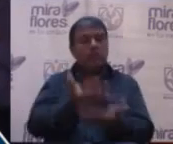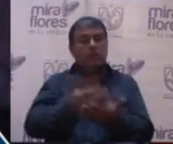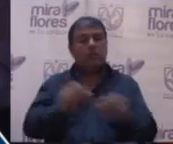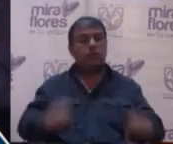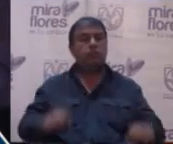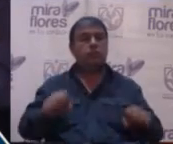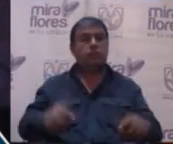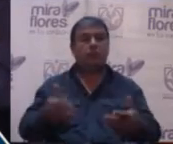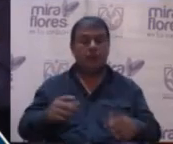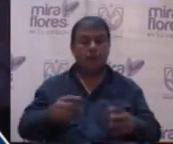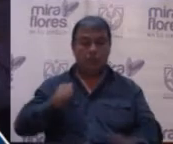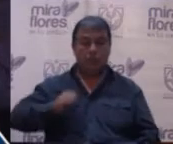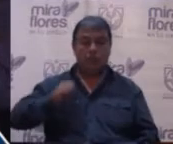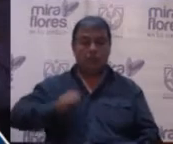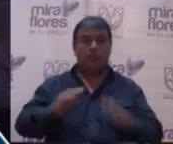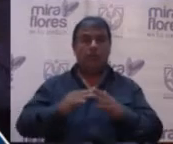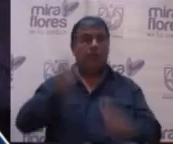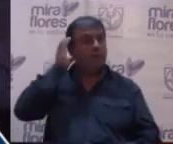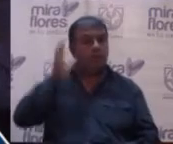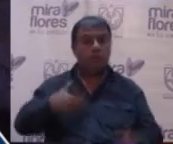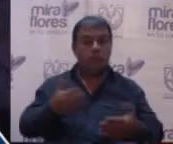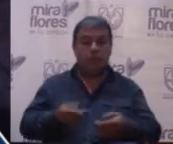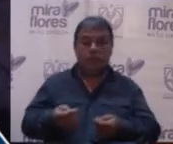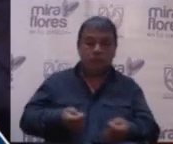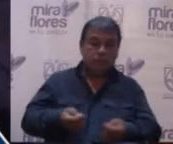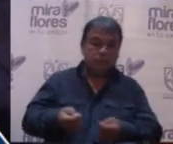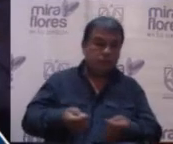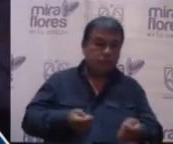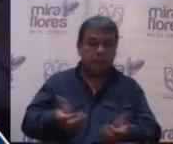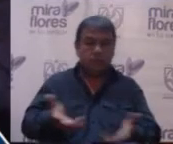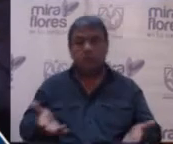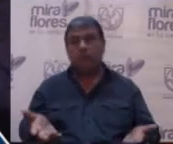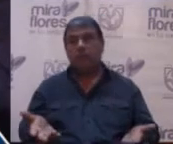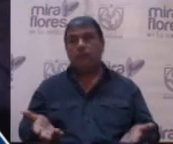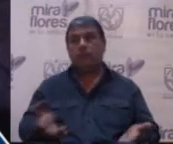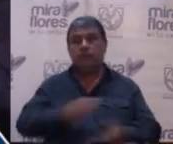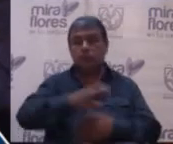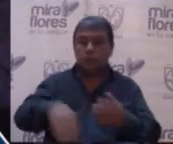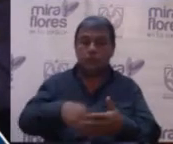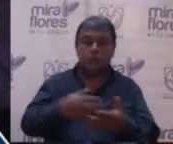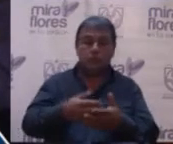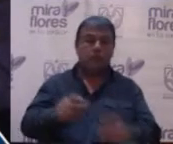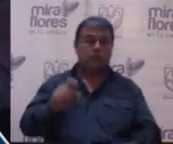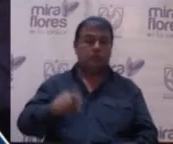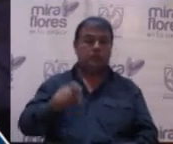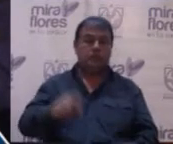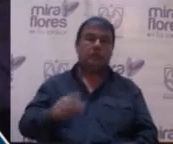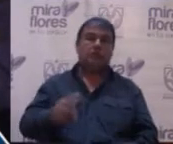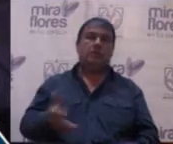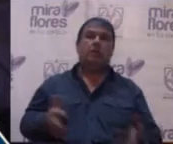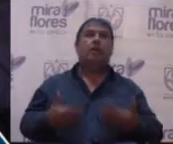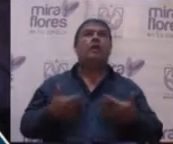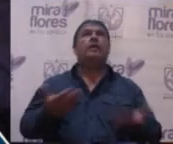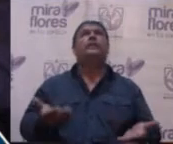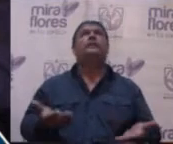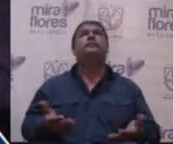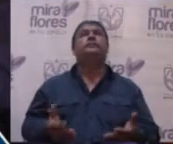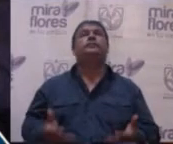que la Municipalidad de Miraflores pudiera gestionar todo lo necesario a fin de procurar